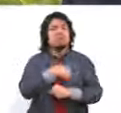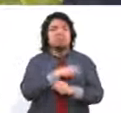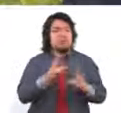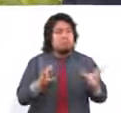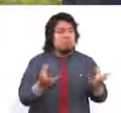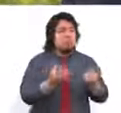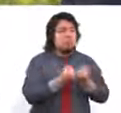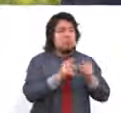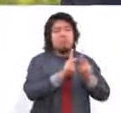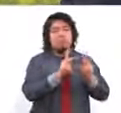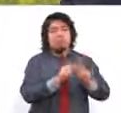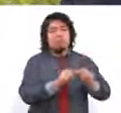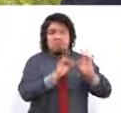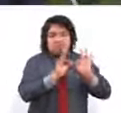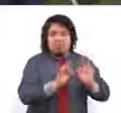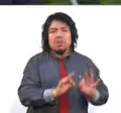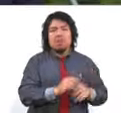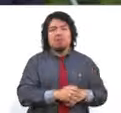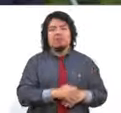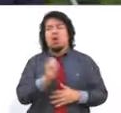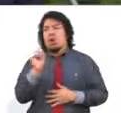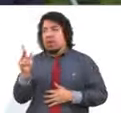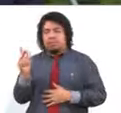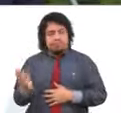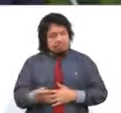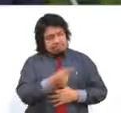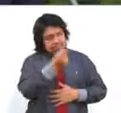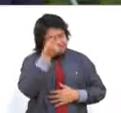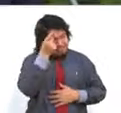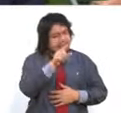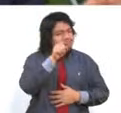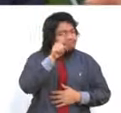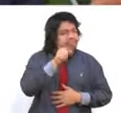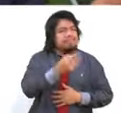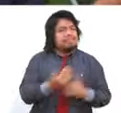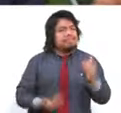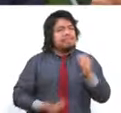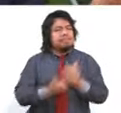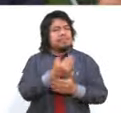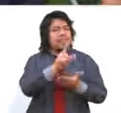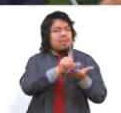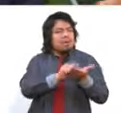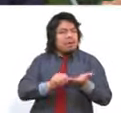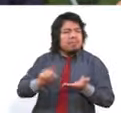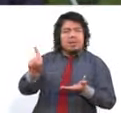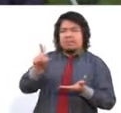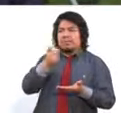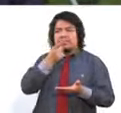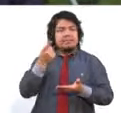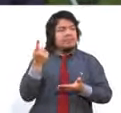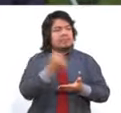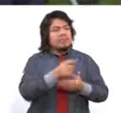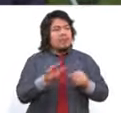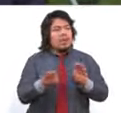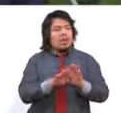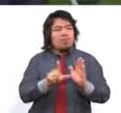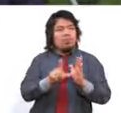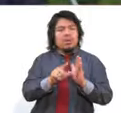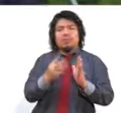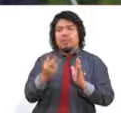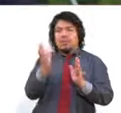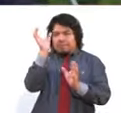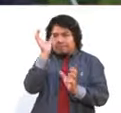buenas pláticas con ellos. Y finalmente, doctora, consultarle, en la mañana emitía usted un tuit en el cual mencionaba de esta línea 3 del